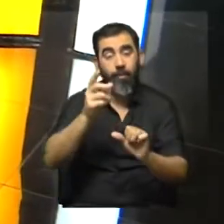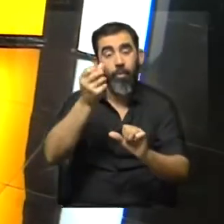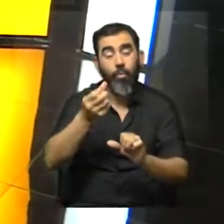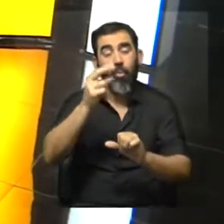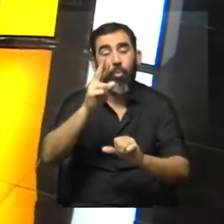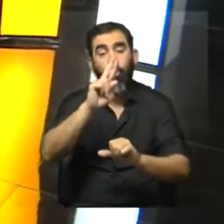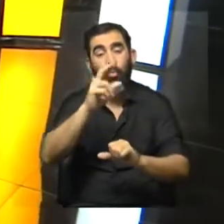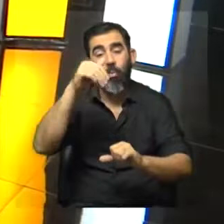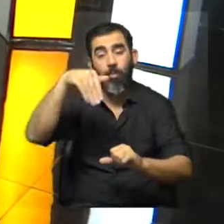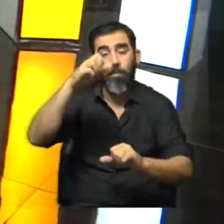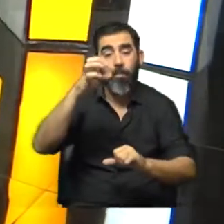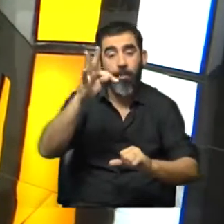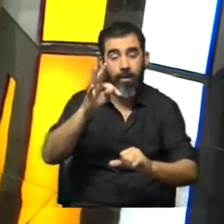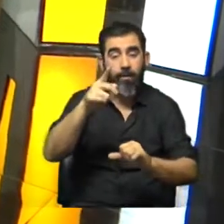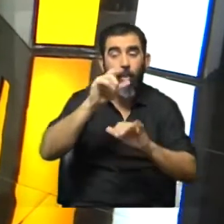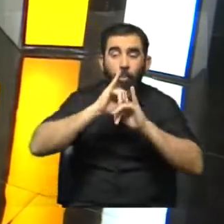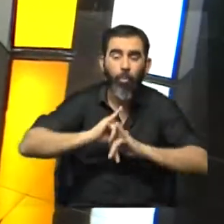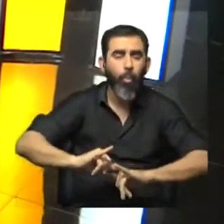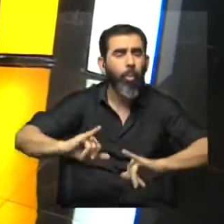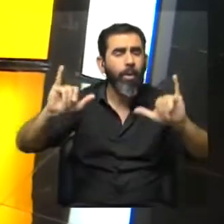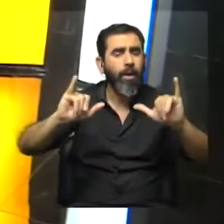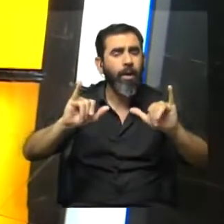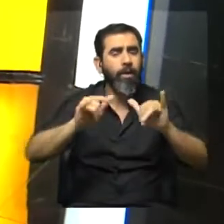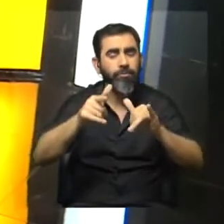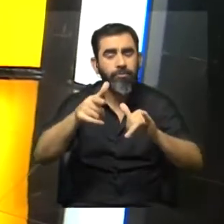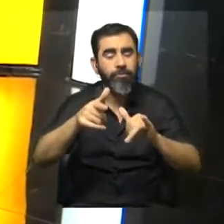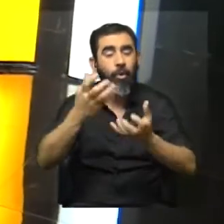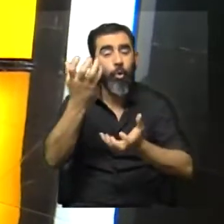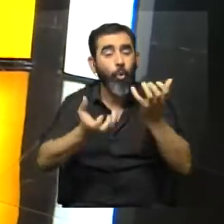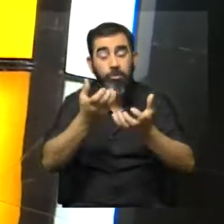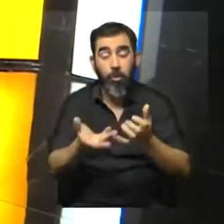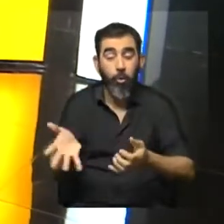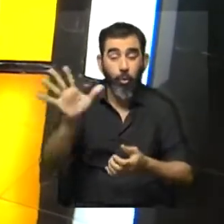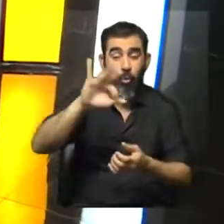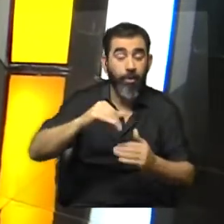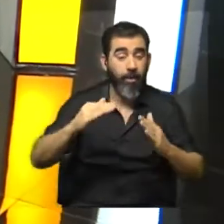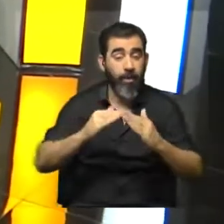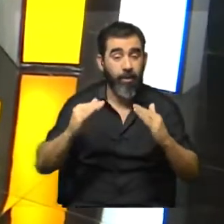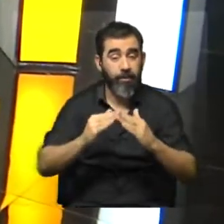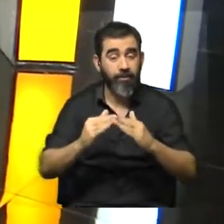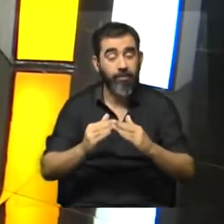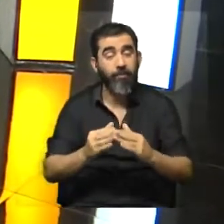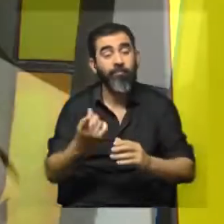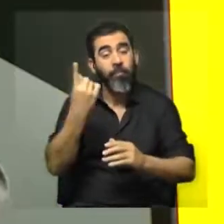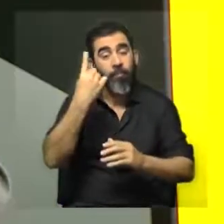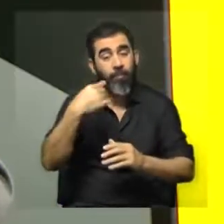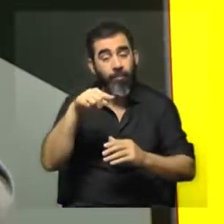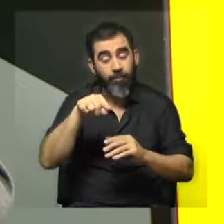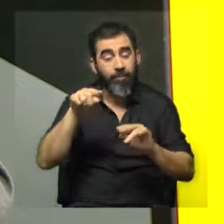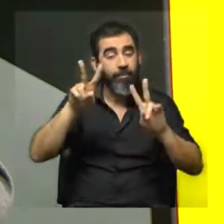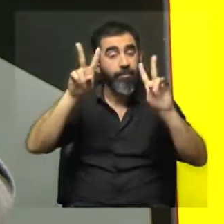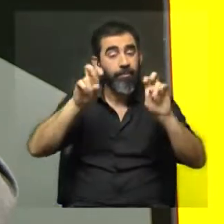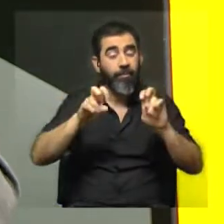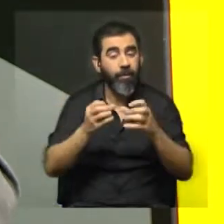ido saliendo, que tiene que ver con eso de traerlo a la cocina de cada uno. Pero ahora, cuando te metes en este mundo